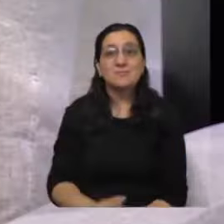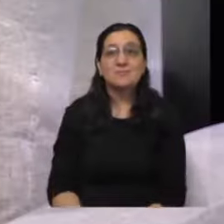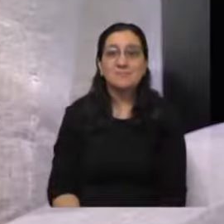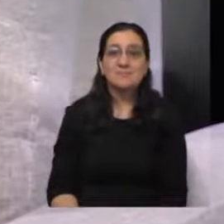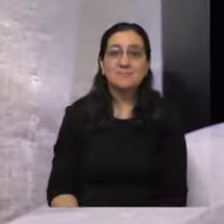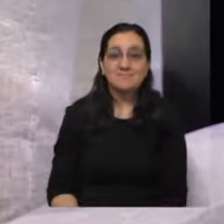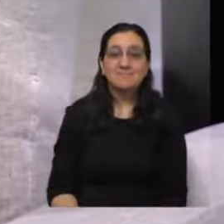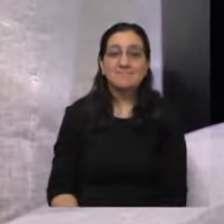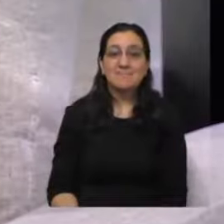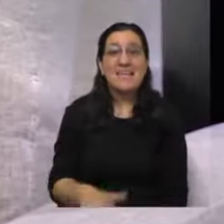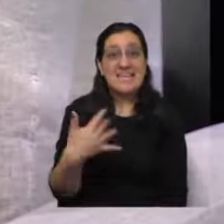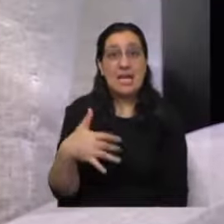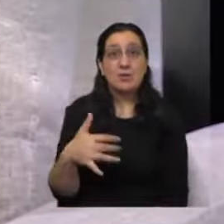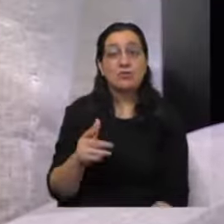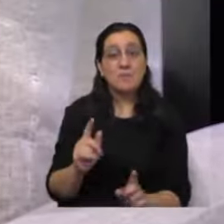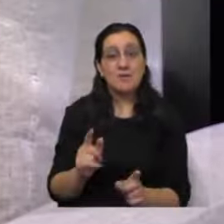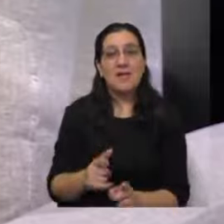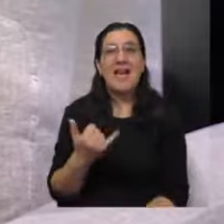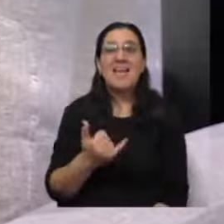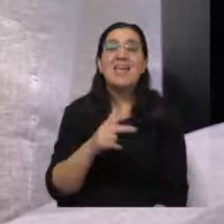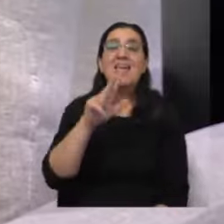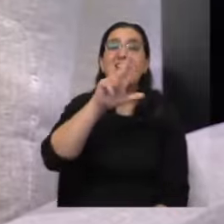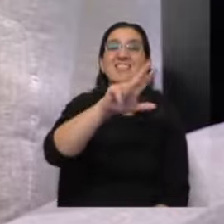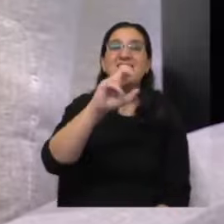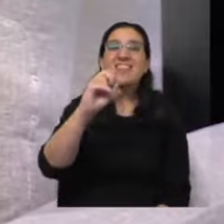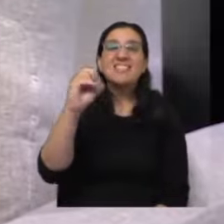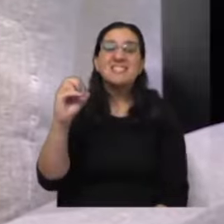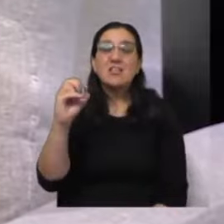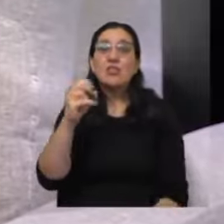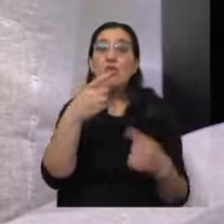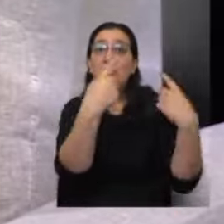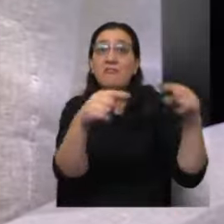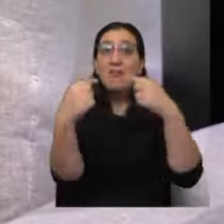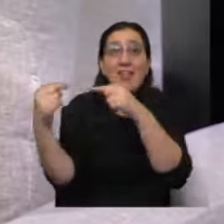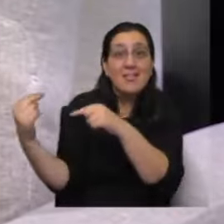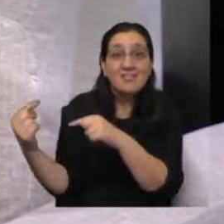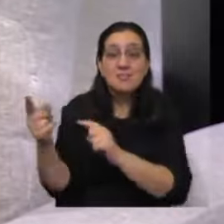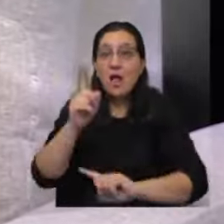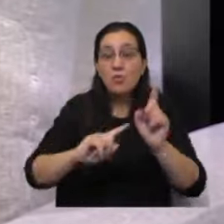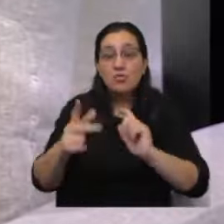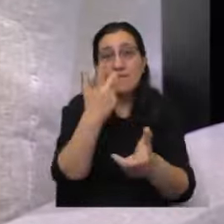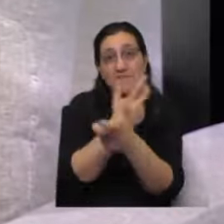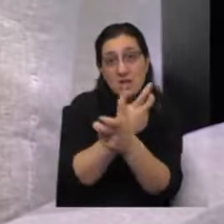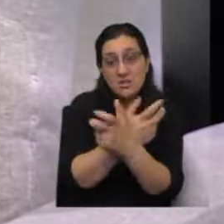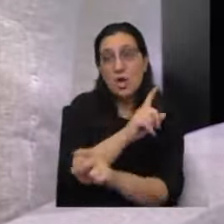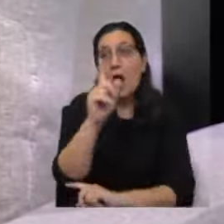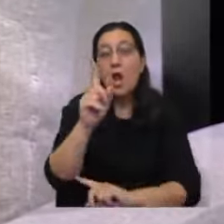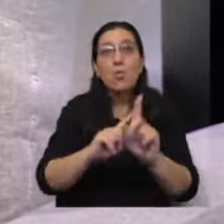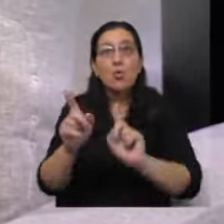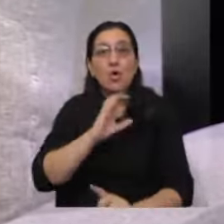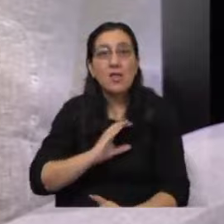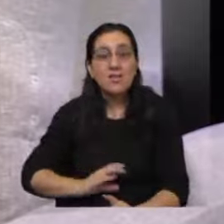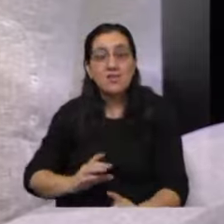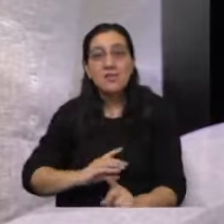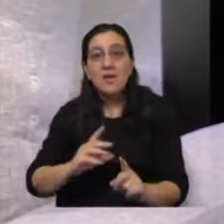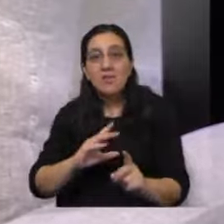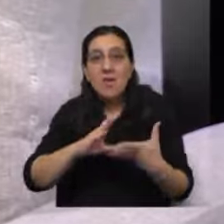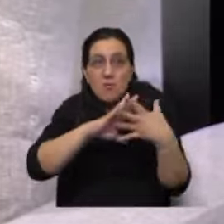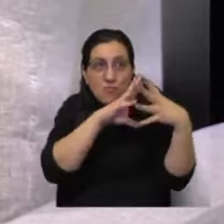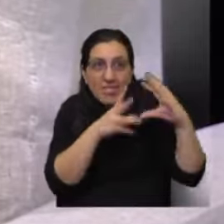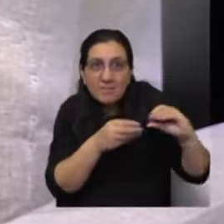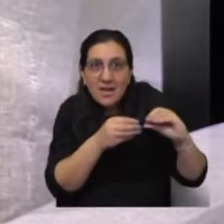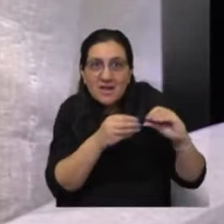Sí, Valdés y carísimos también. Hay 300 tipos diferentes de pulpos. Mirá, algunos son venenosos, algunos se camuflan. Hay diferentes especies, que